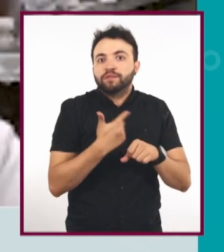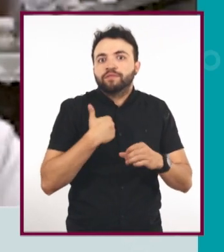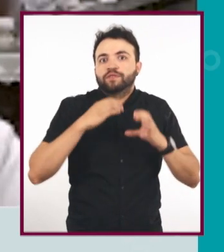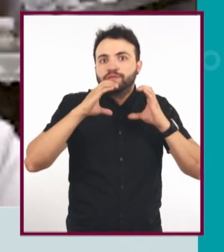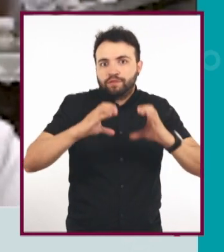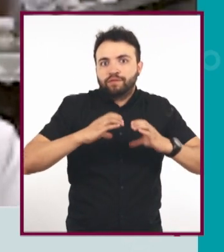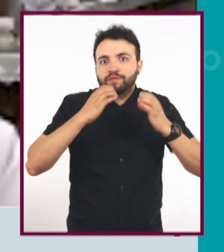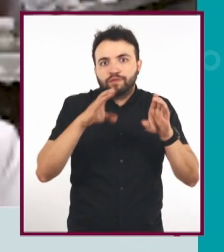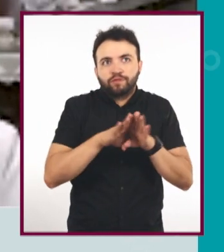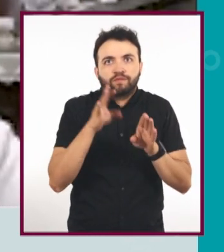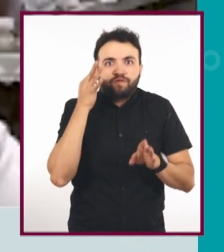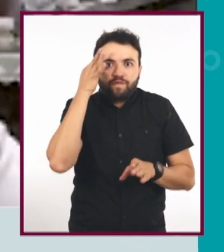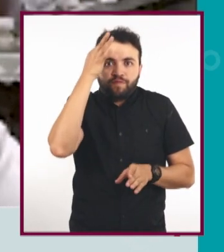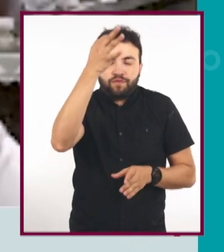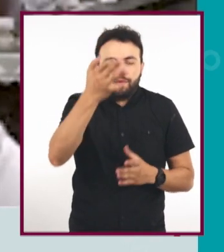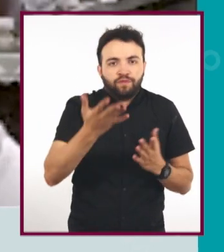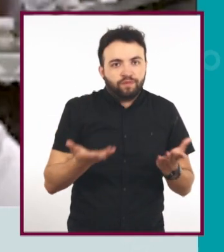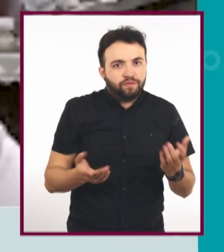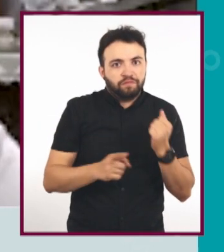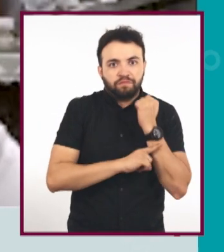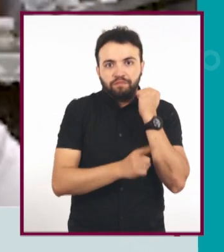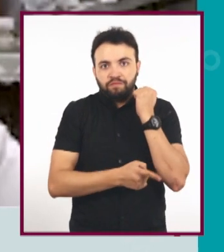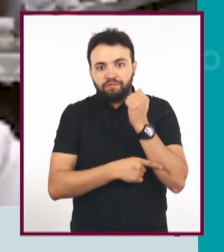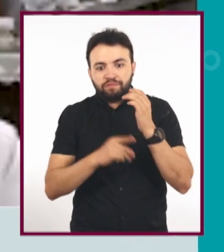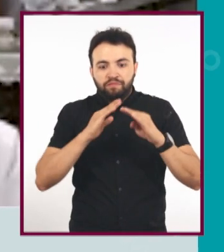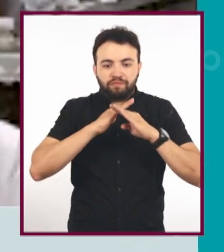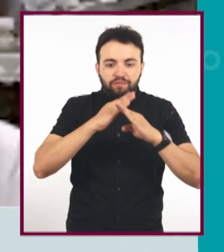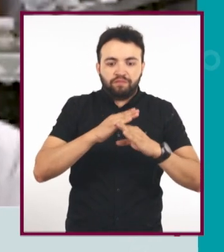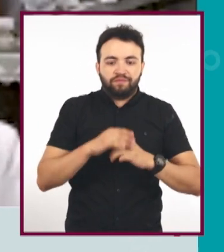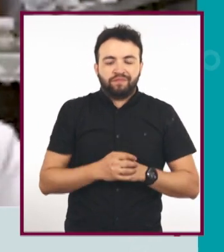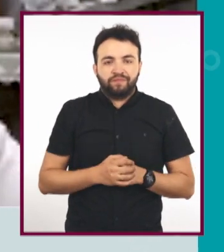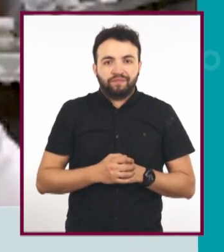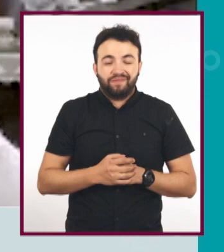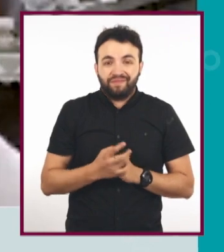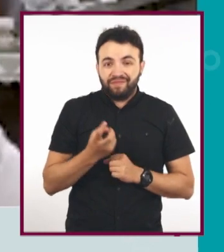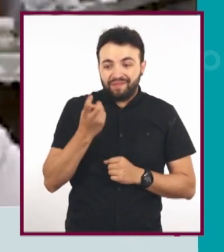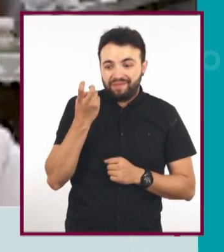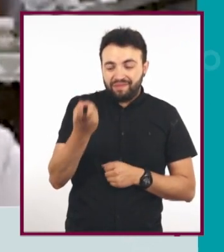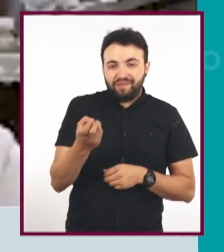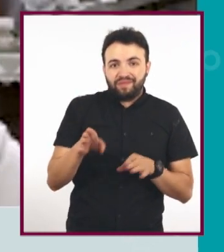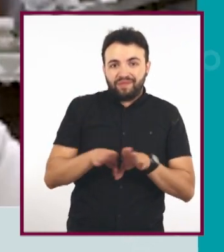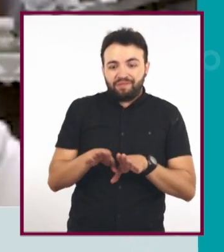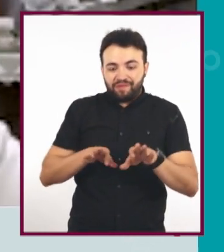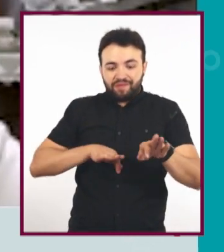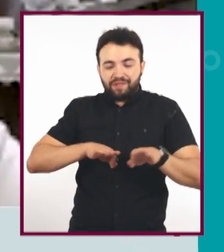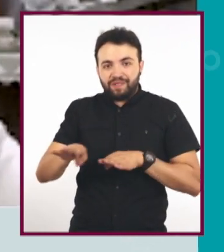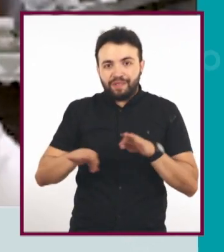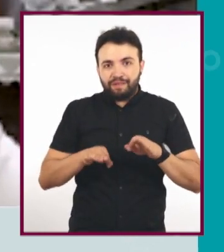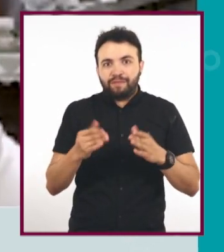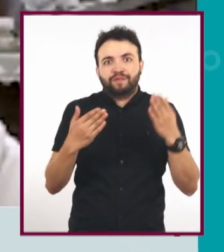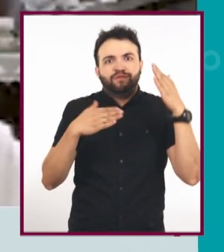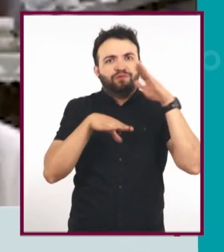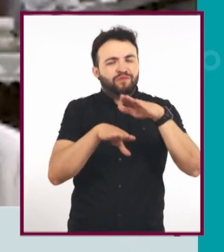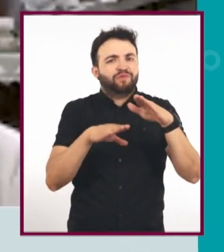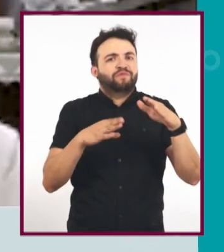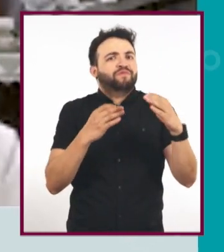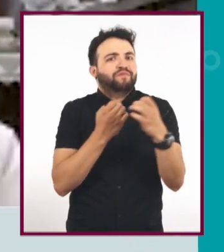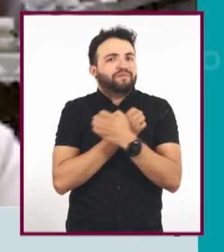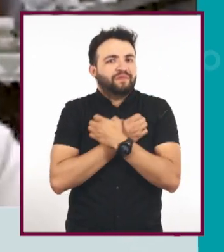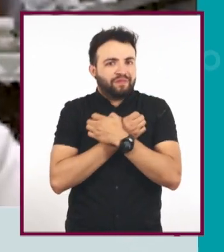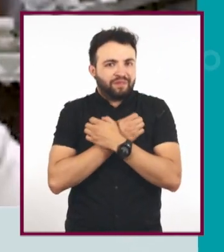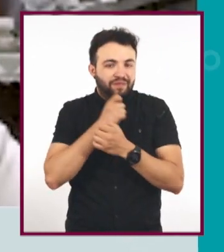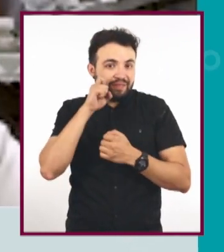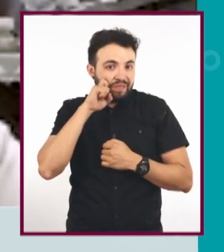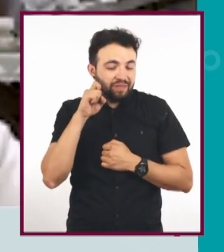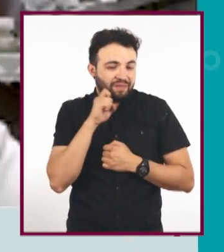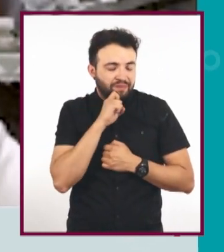para que, si aún así teniendo los conocimientos que tienen deciden tener relaciones,